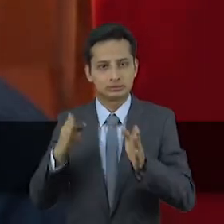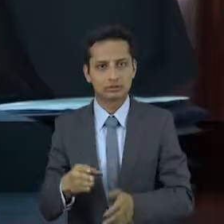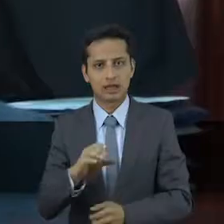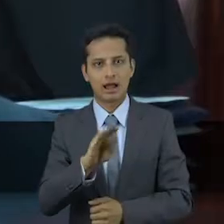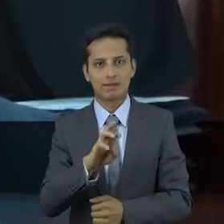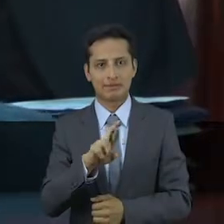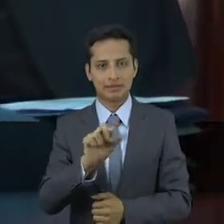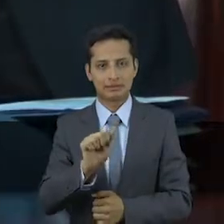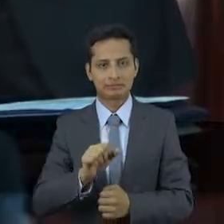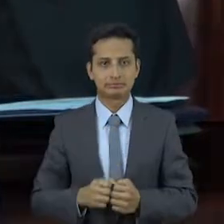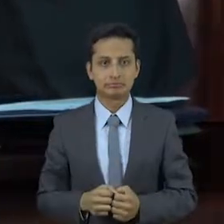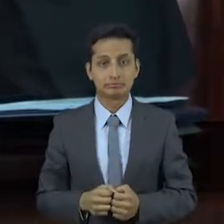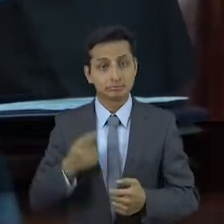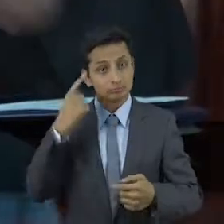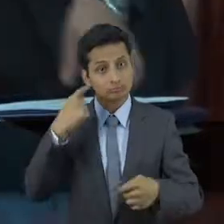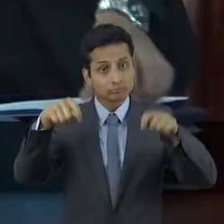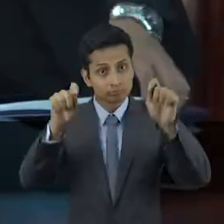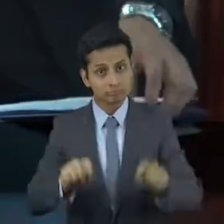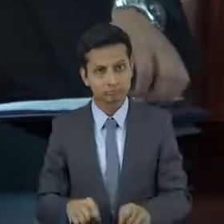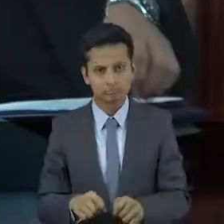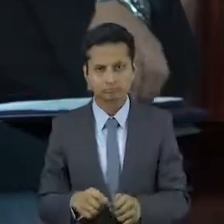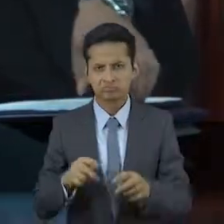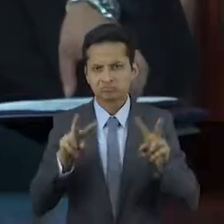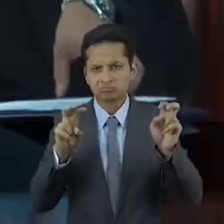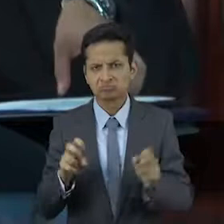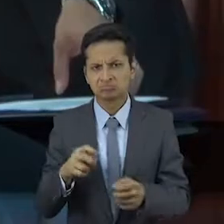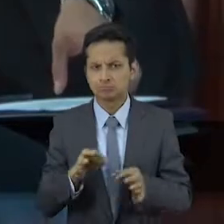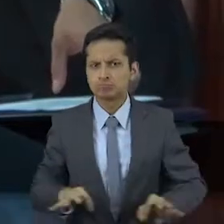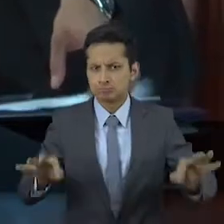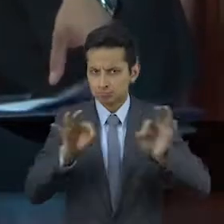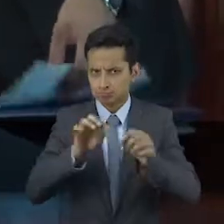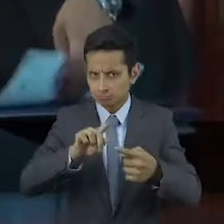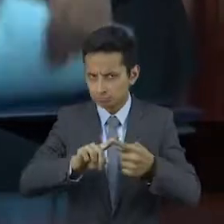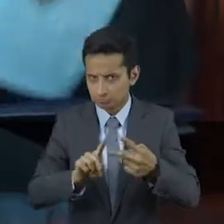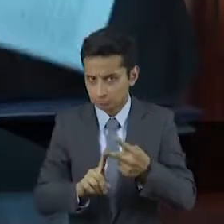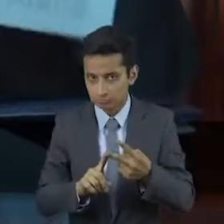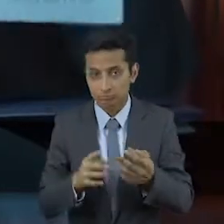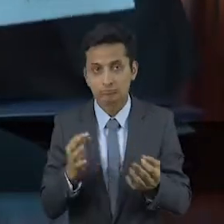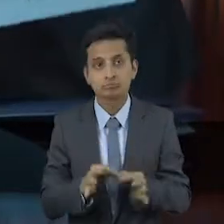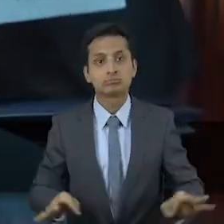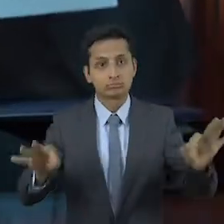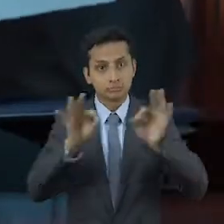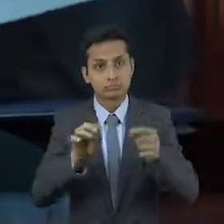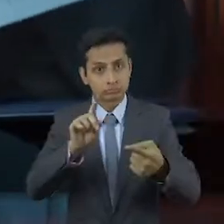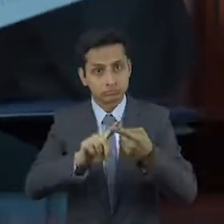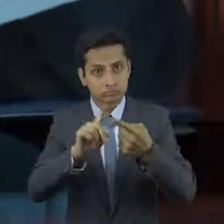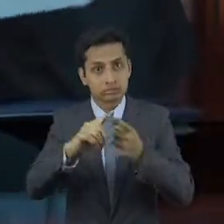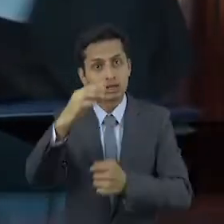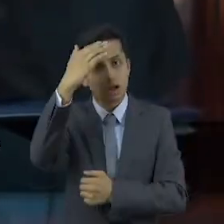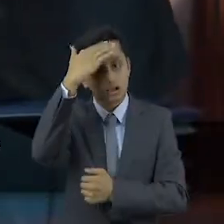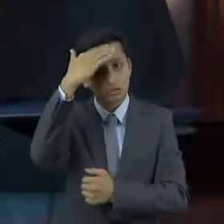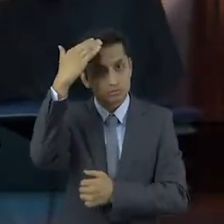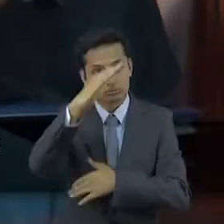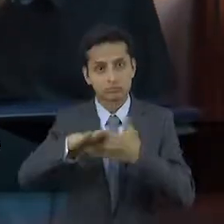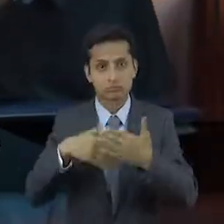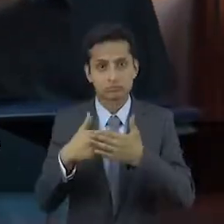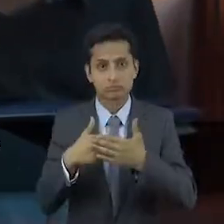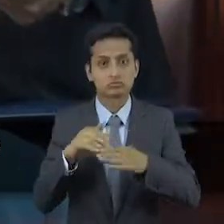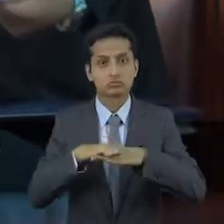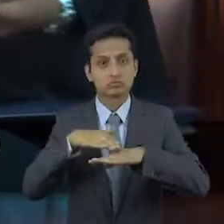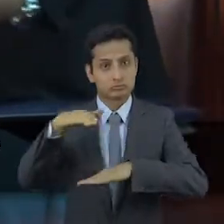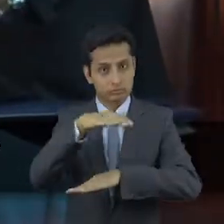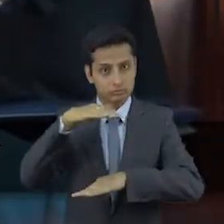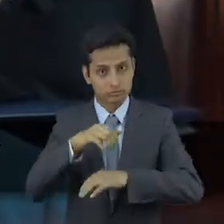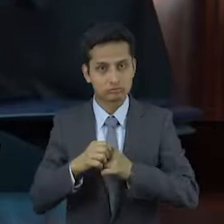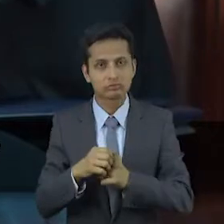Cabrera. El convenio en la práctica se trata de dos asuntos bastante importantes que tiene que acercar a la academia con los